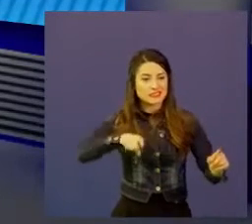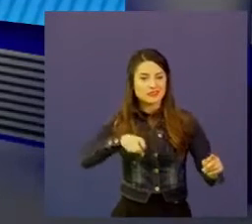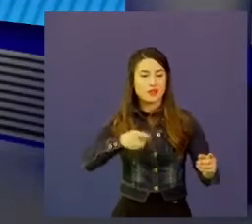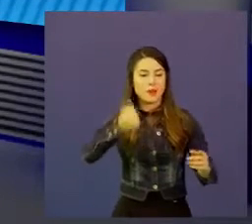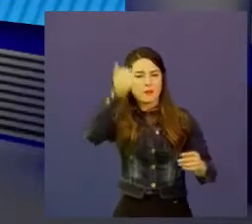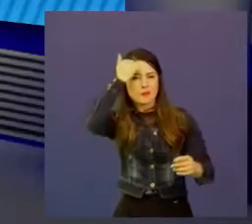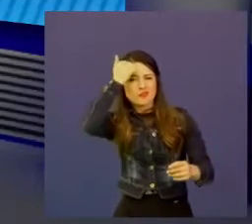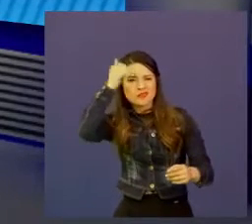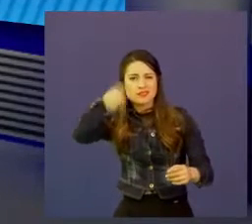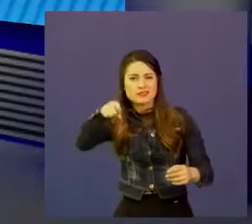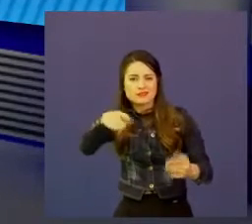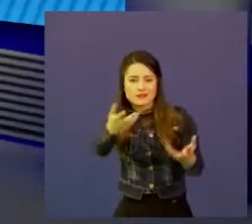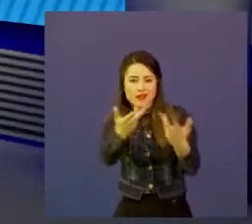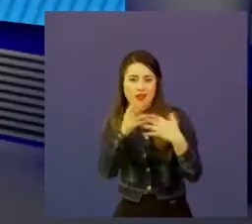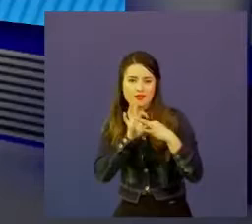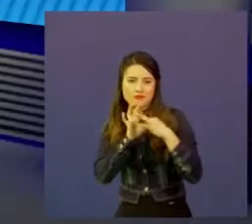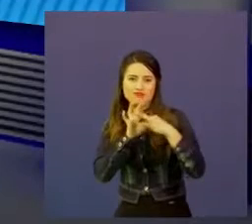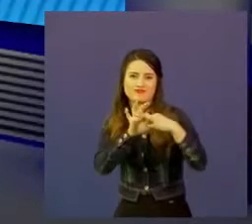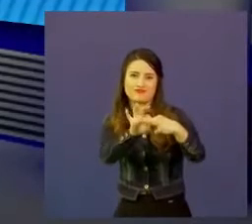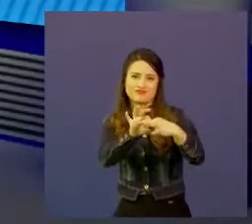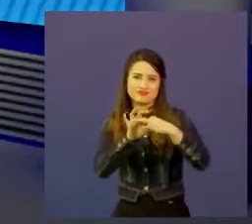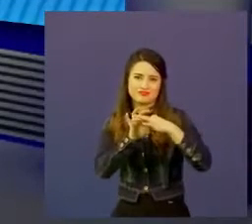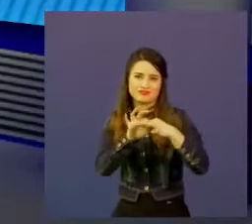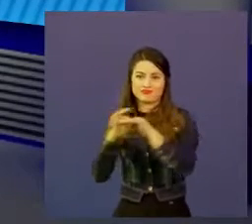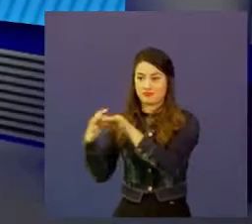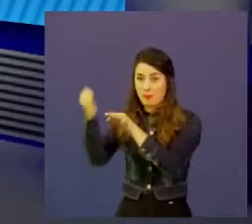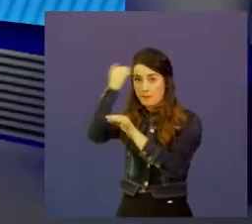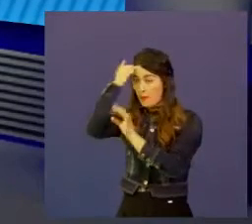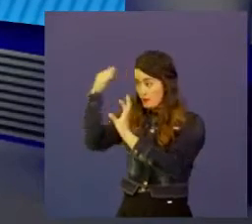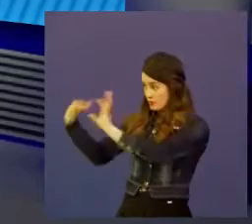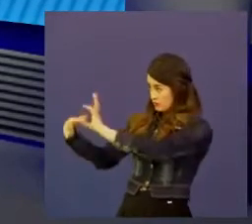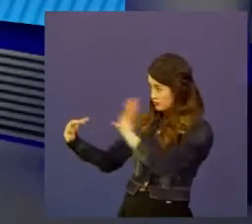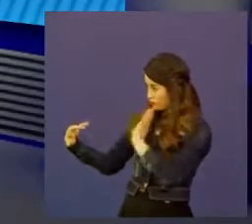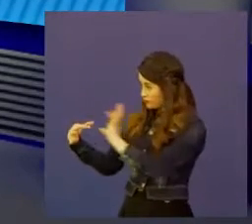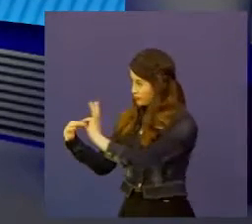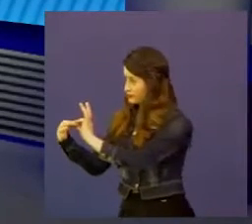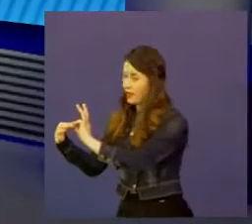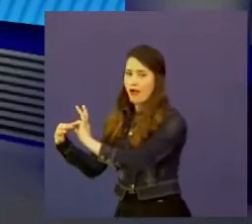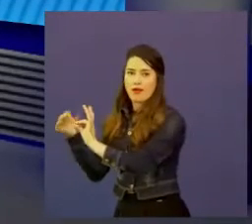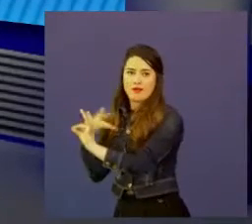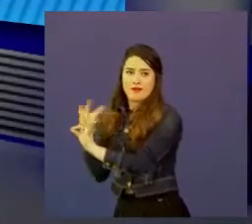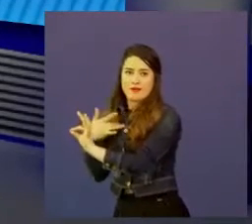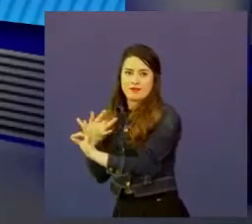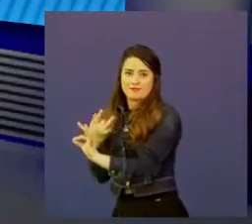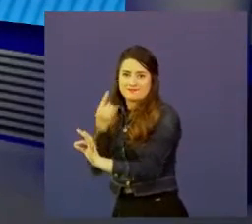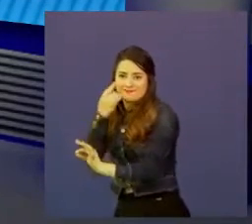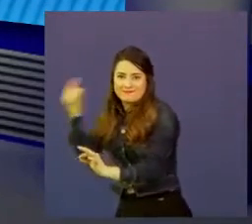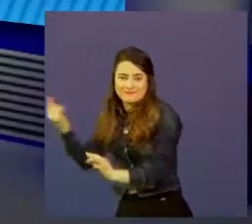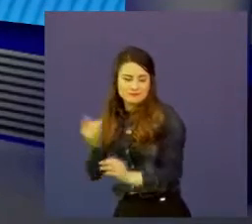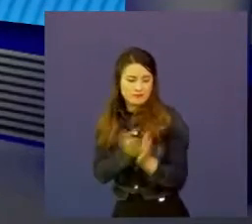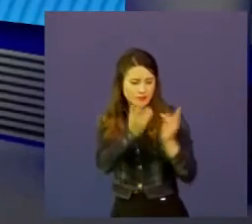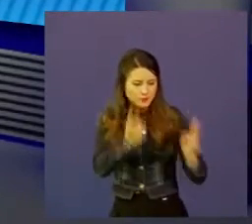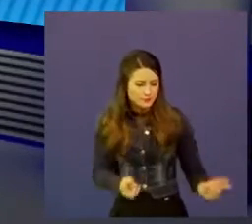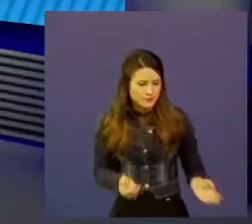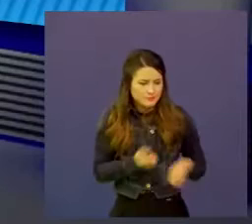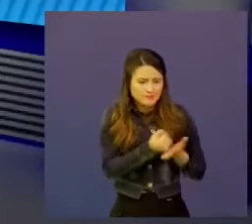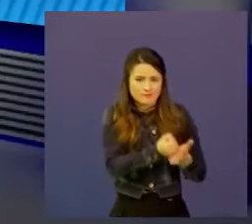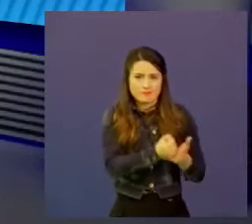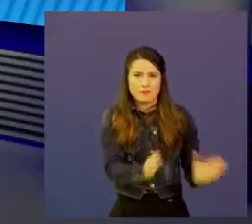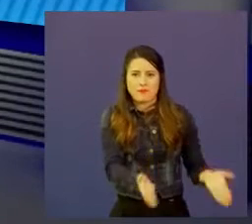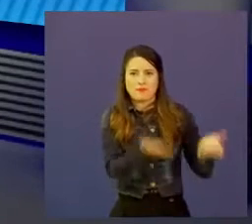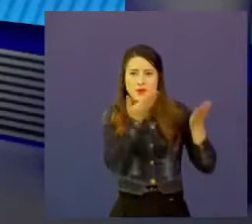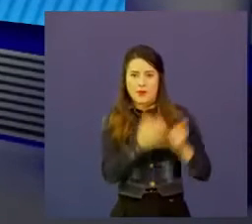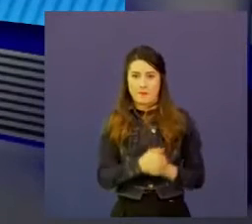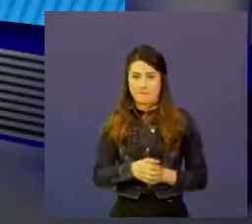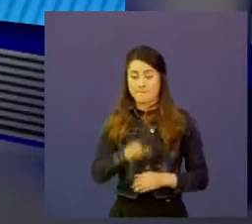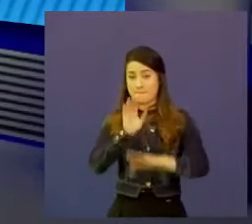pedagógico, donde él quiere motivar también a sus estudiantes y tiene unas iniciativas. Yo te cuento que desde Computadores para Educar, nosotros